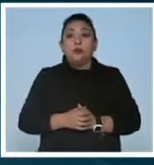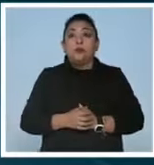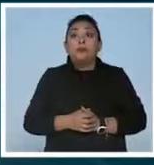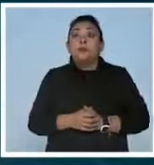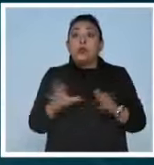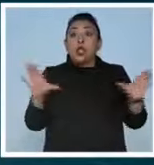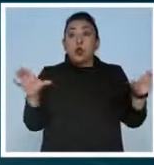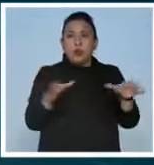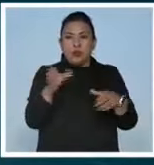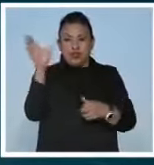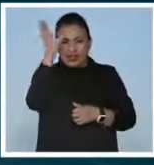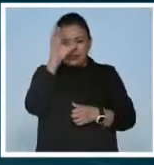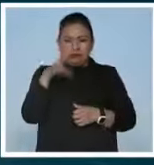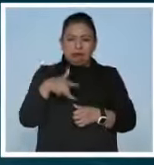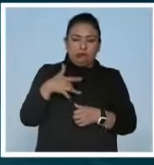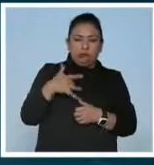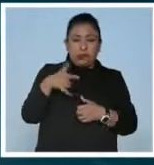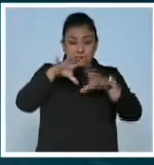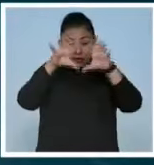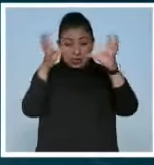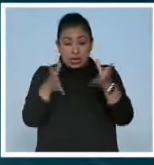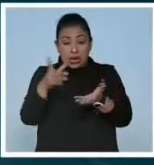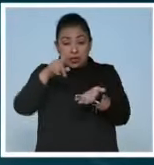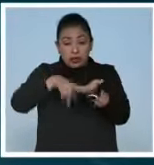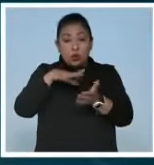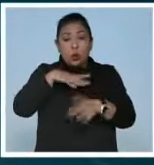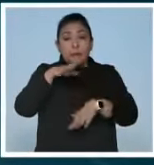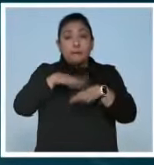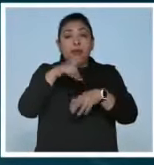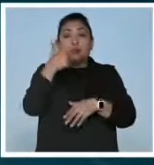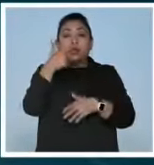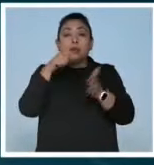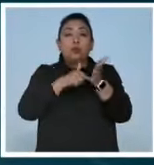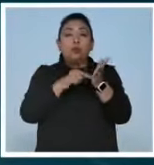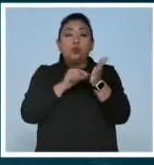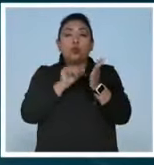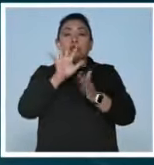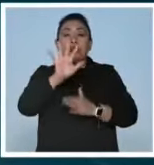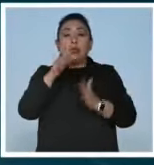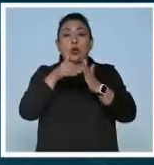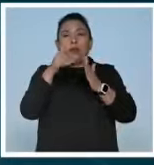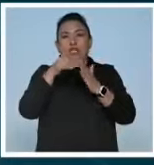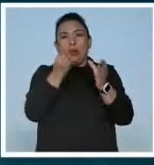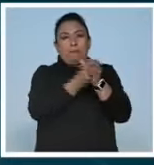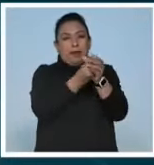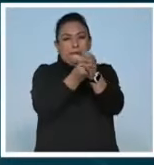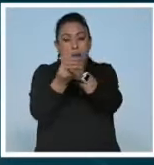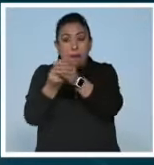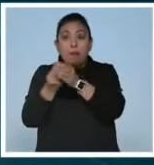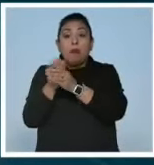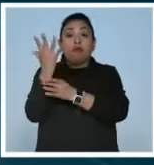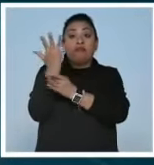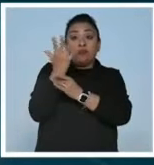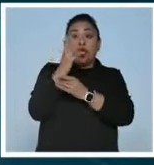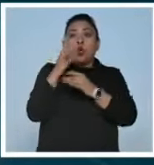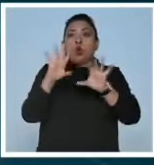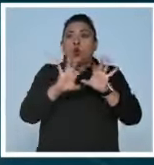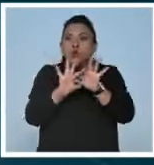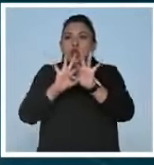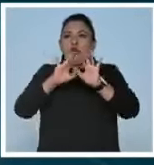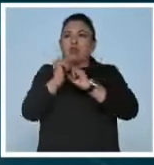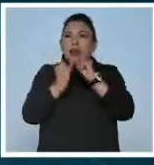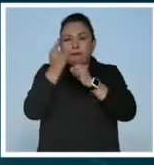La comunidad científica calcula que en la Tierra existen más de 7.5 millones de especies. De acuerdo con la Unión Internacional para la